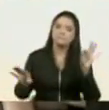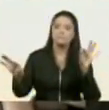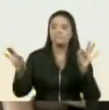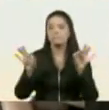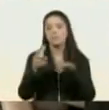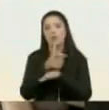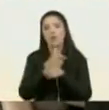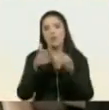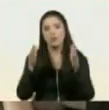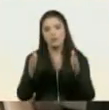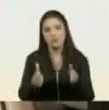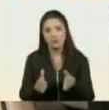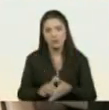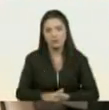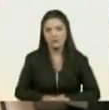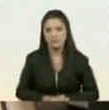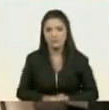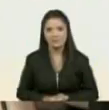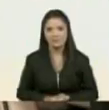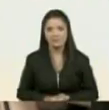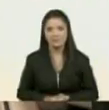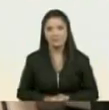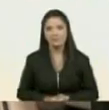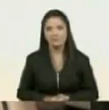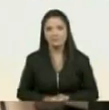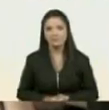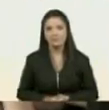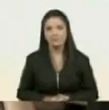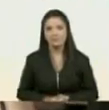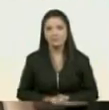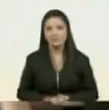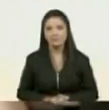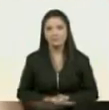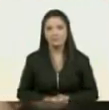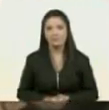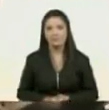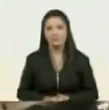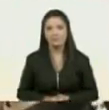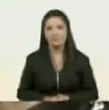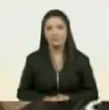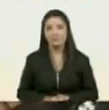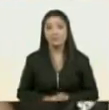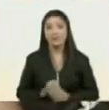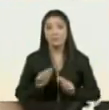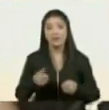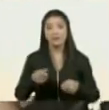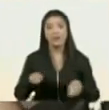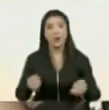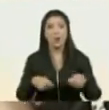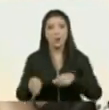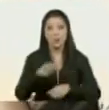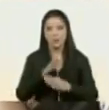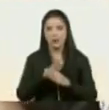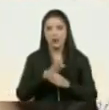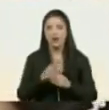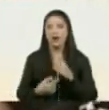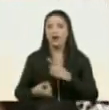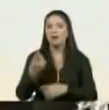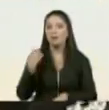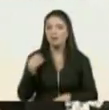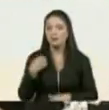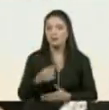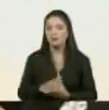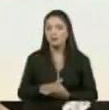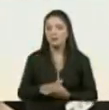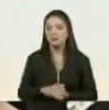y gobernadores. Así que a comprar pargata, que lo que viene es oropo. El día de ayer, la oposición dice que el hecho de que se